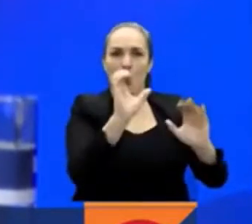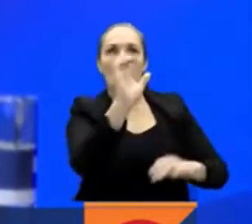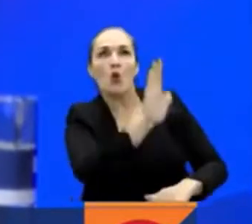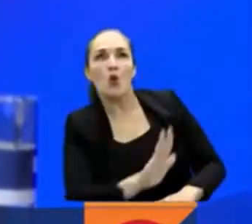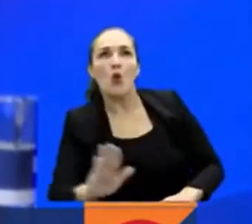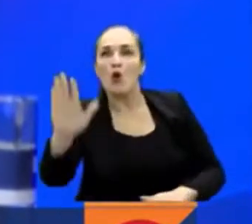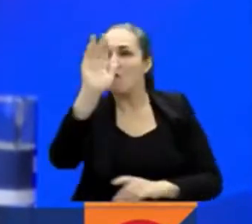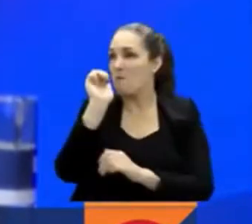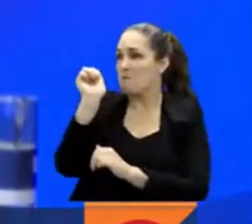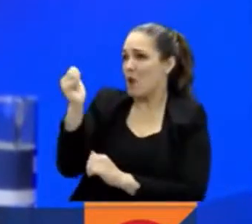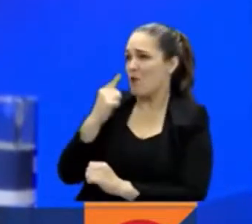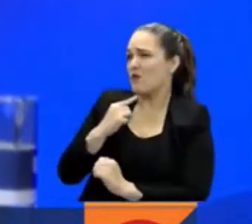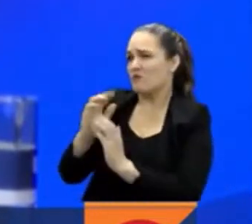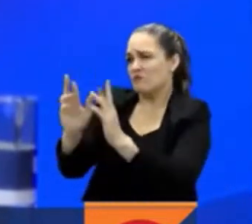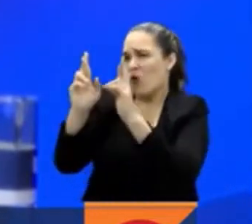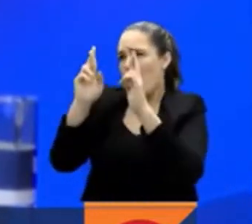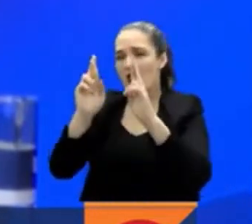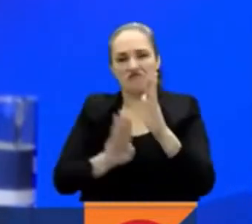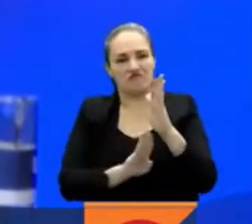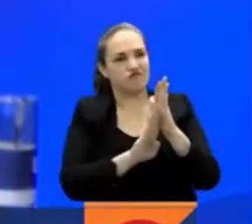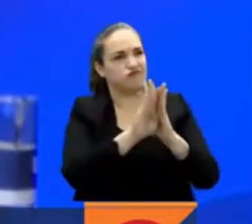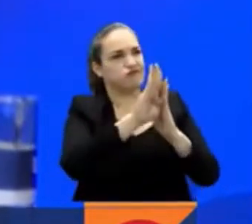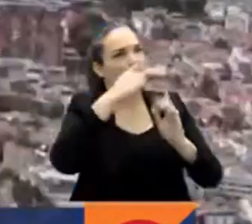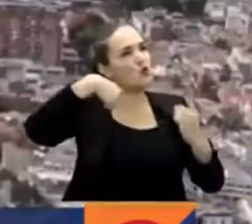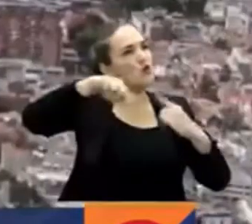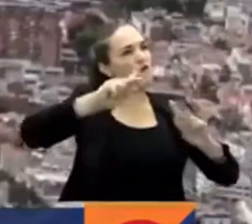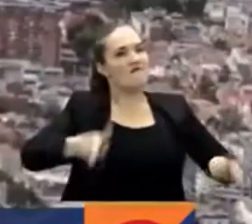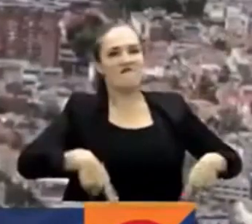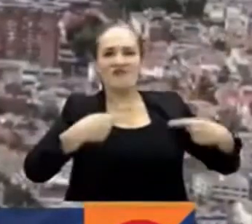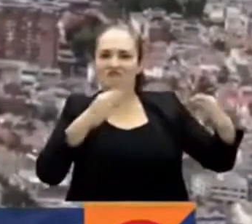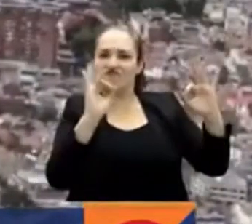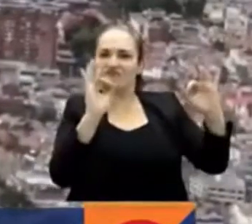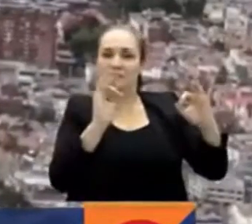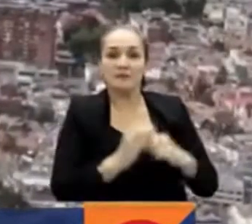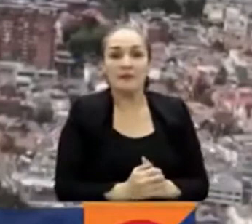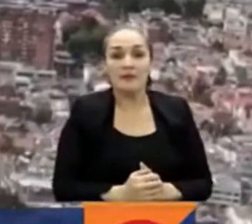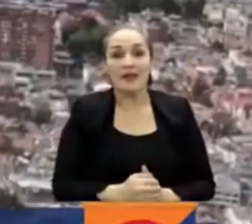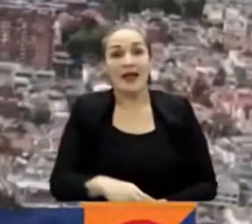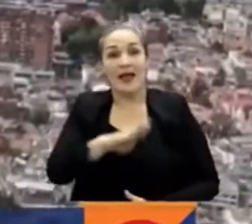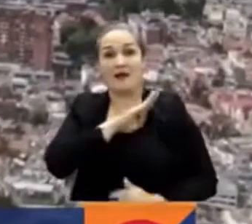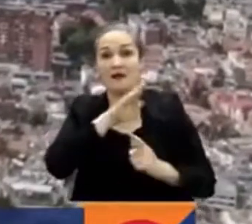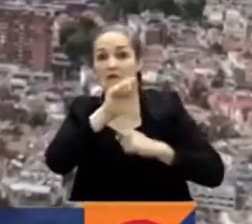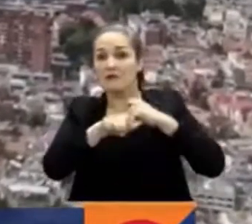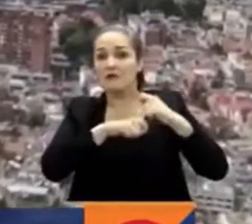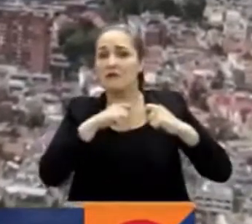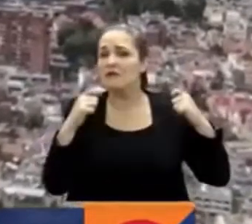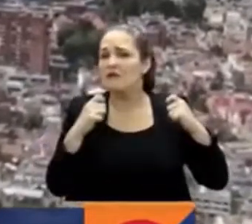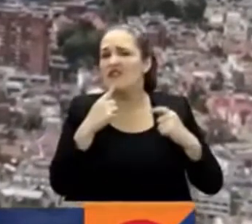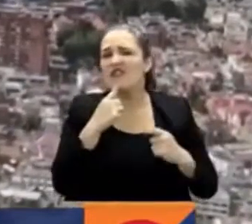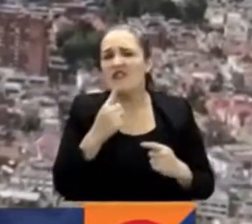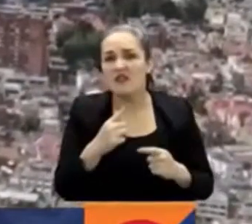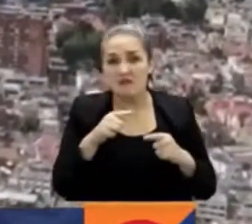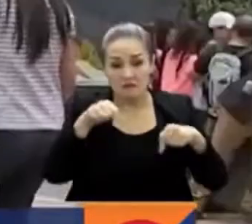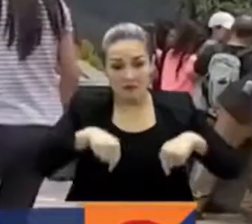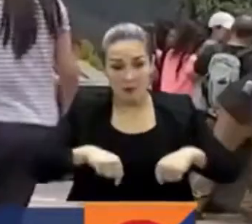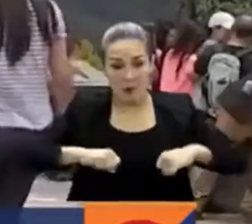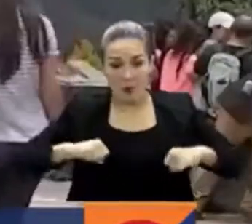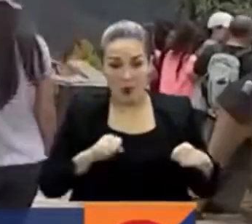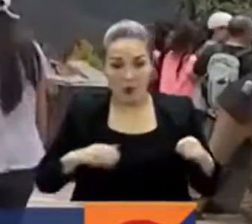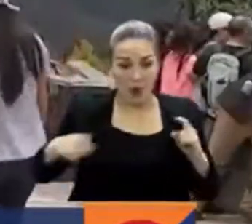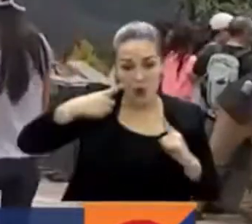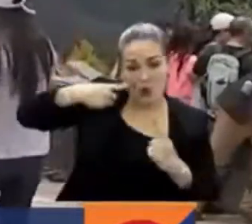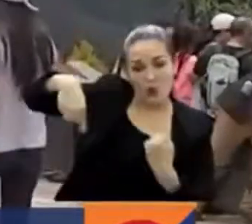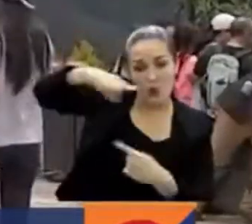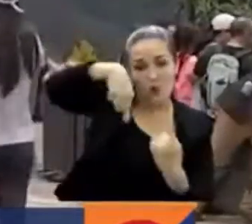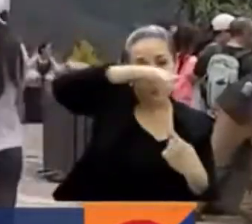usted lo ha indicado, como potencia mundial de la vida. La alcaldesa de Bogotá enfatizó en que el turismo en la capital del país debe